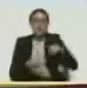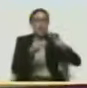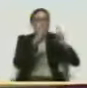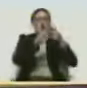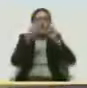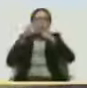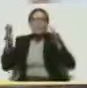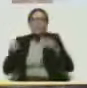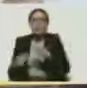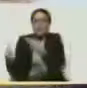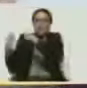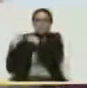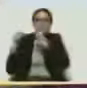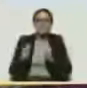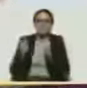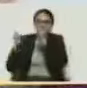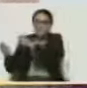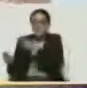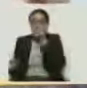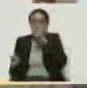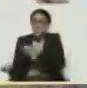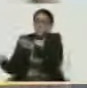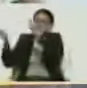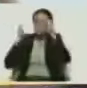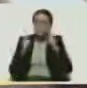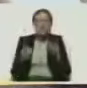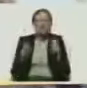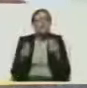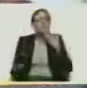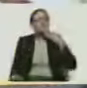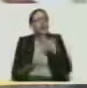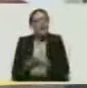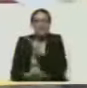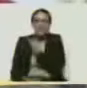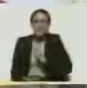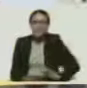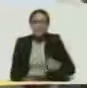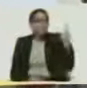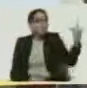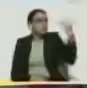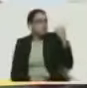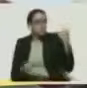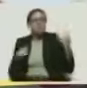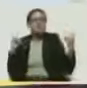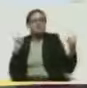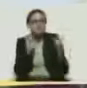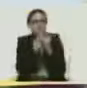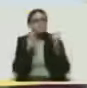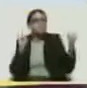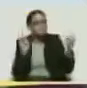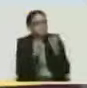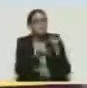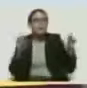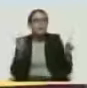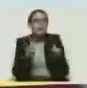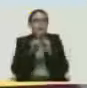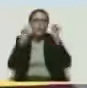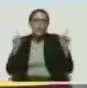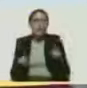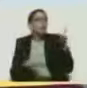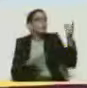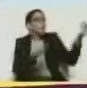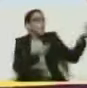¿Qué me dices, Ángel? Bueno, presidente, muchas gracias. Amor con amor se paga, lealtad con lealtad se paga. Usted ha sido